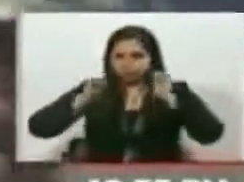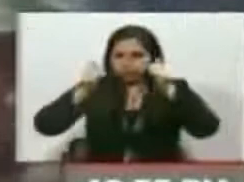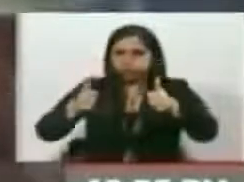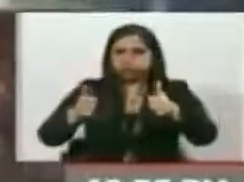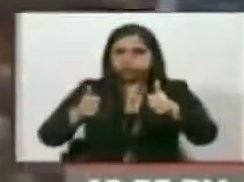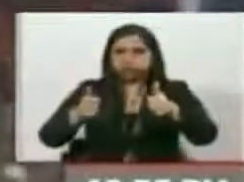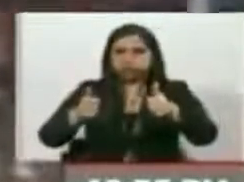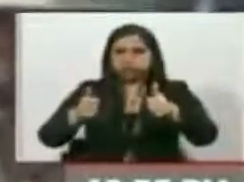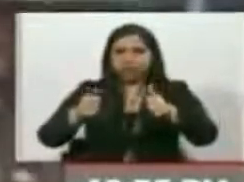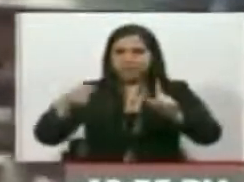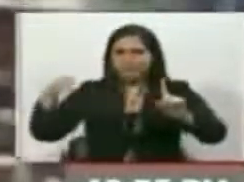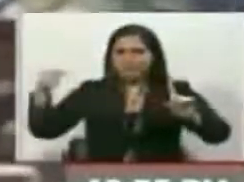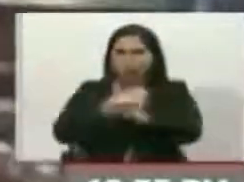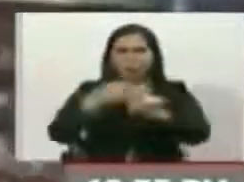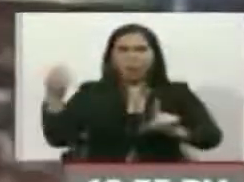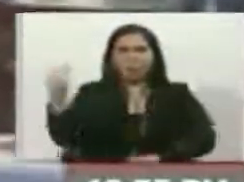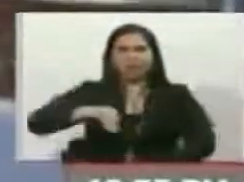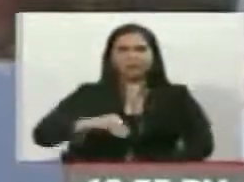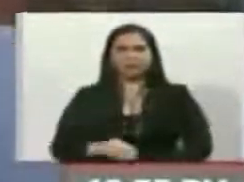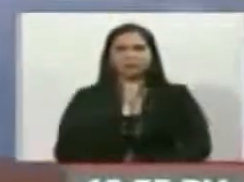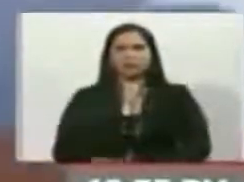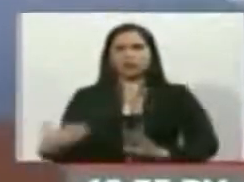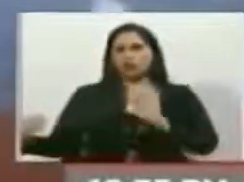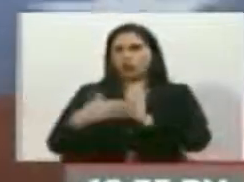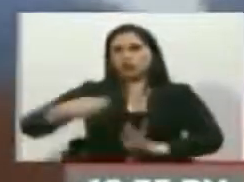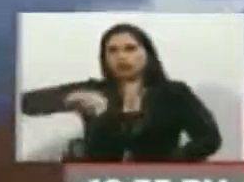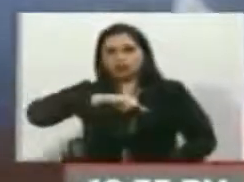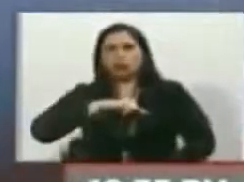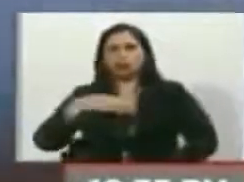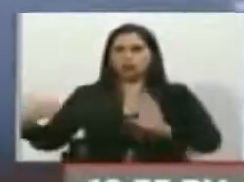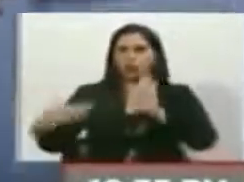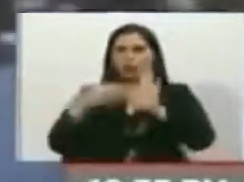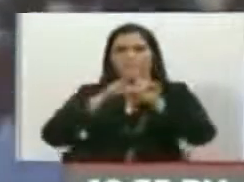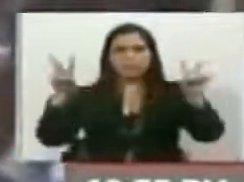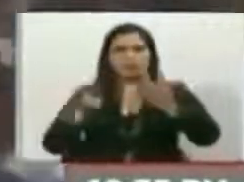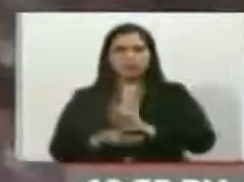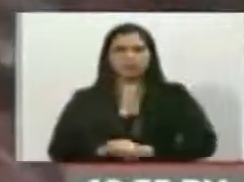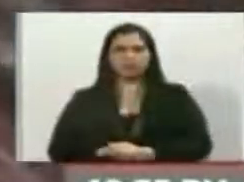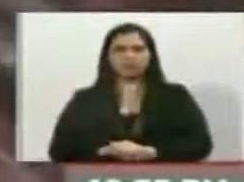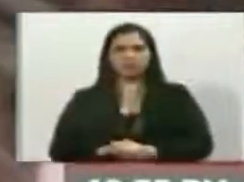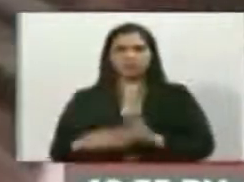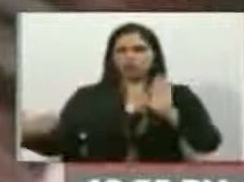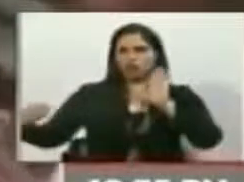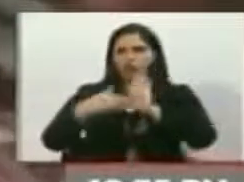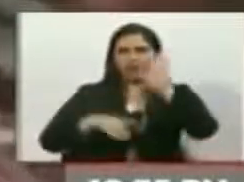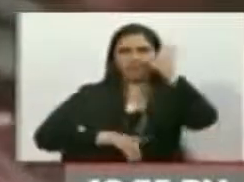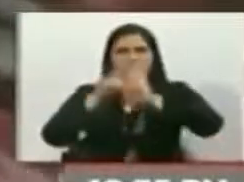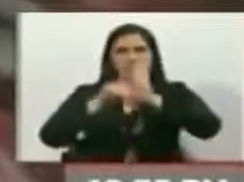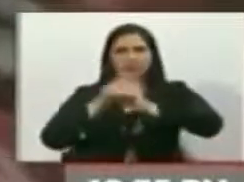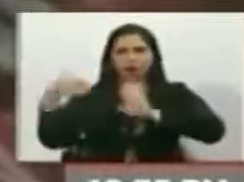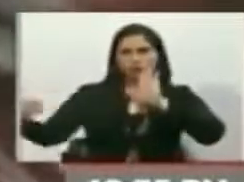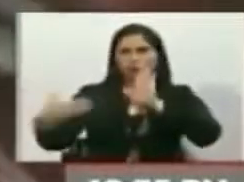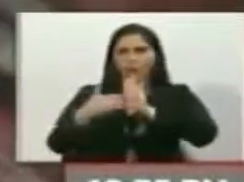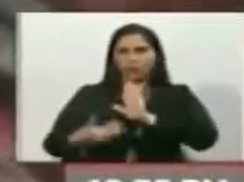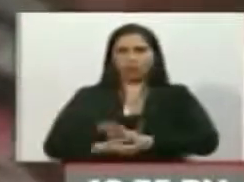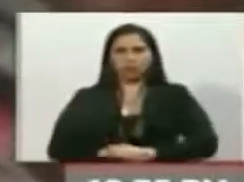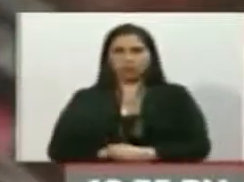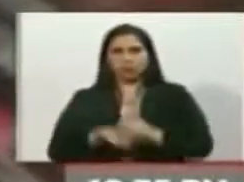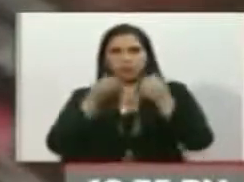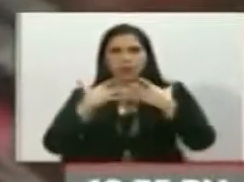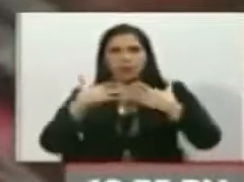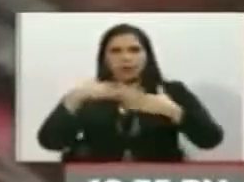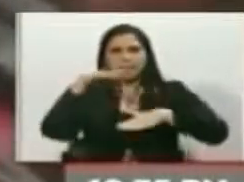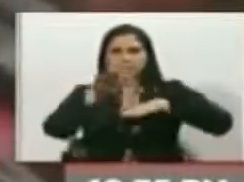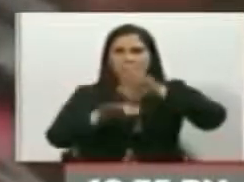una arremetida más contra nosotros, contra la paz, contra el desarrollo, contra la buena marcha